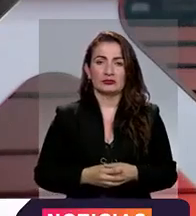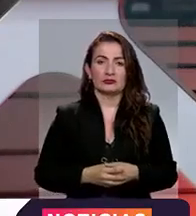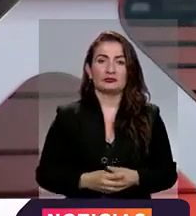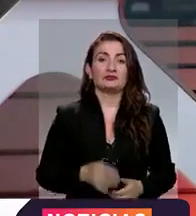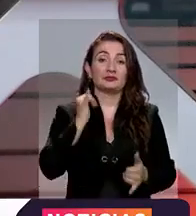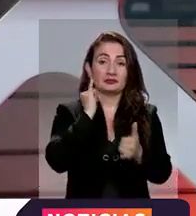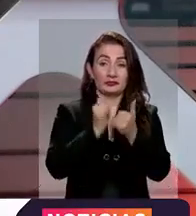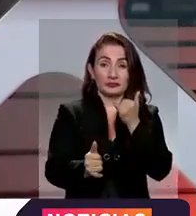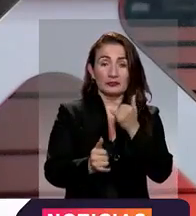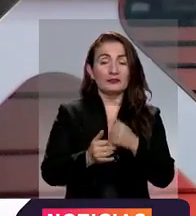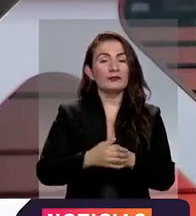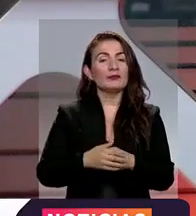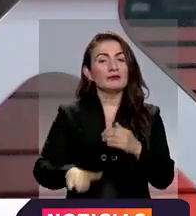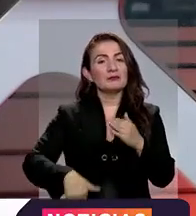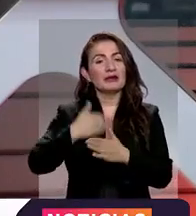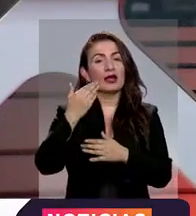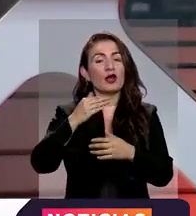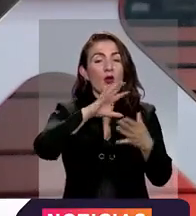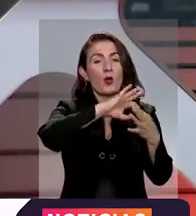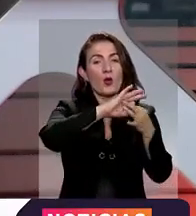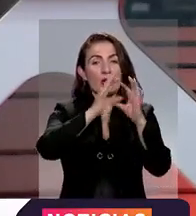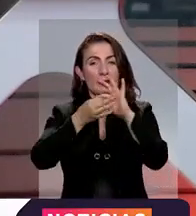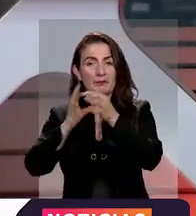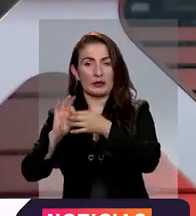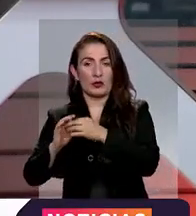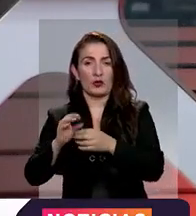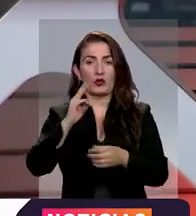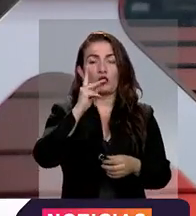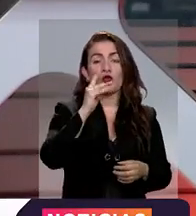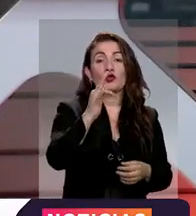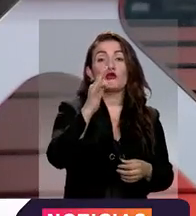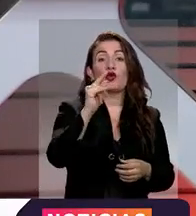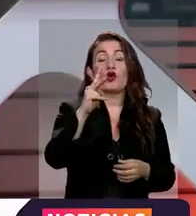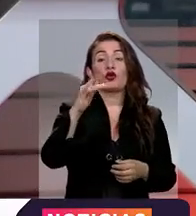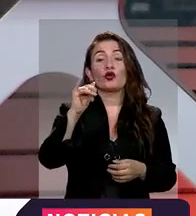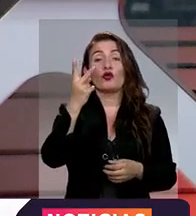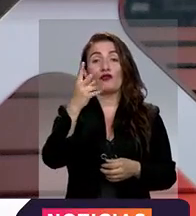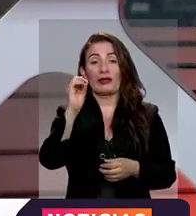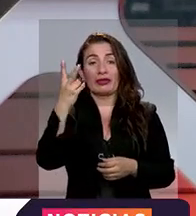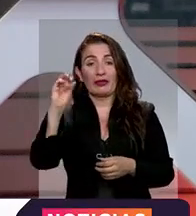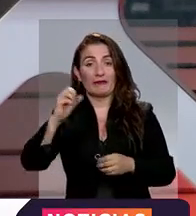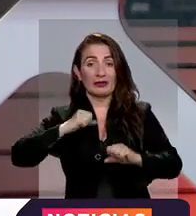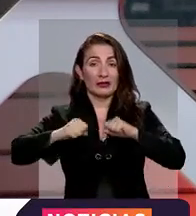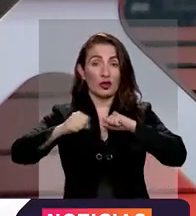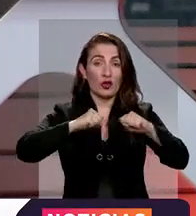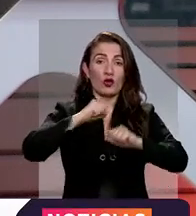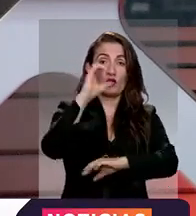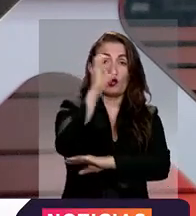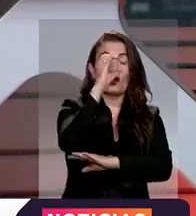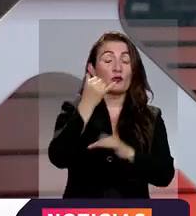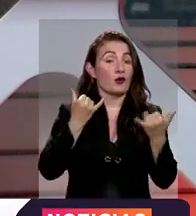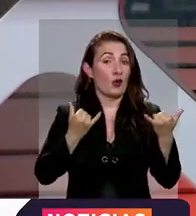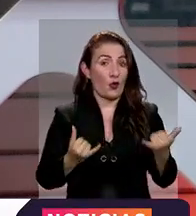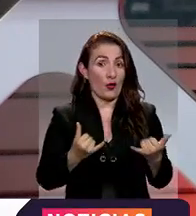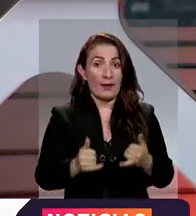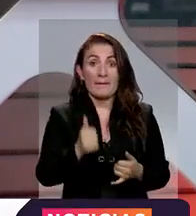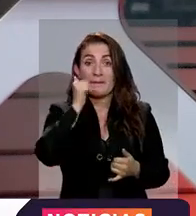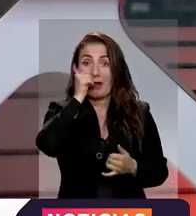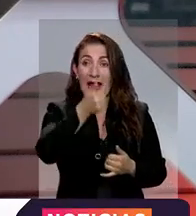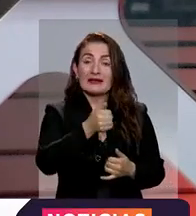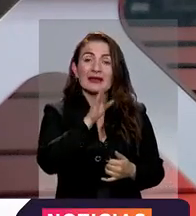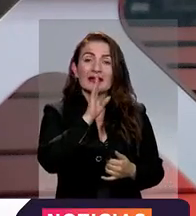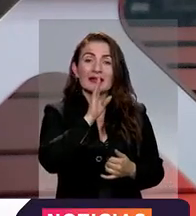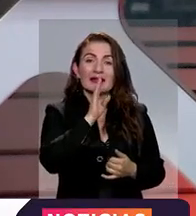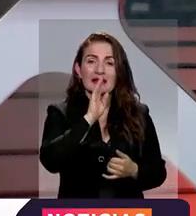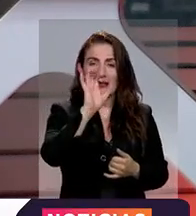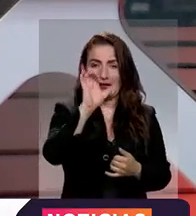Y finalmente comenzaron los Juegos Olímpicos Tokio 2020 y la acción de los deportistas colombianos hoy. Mañana será el turno